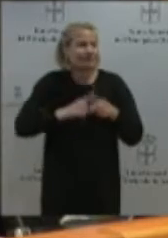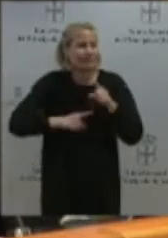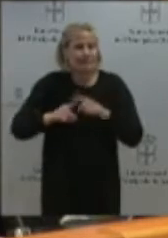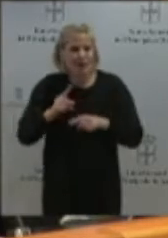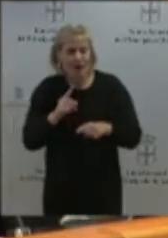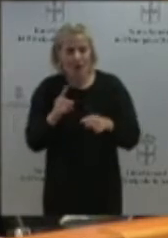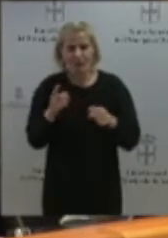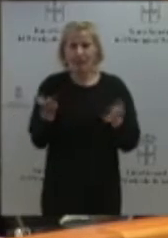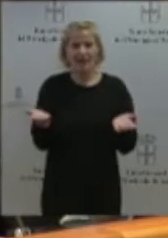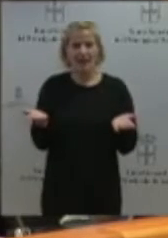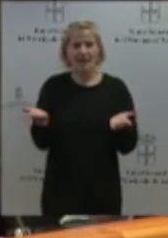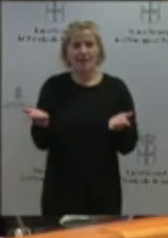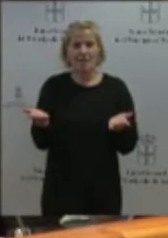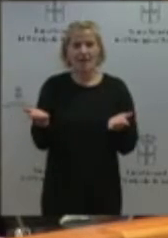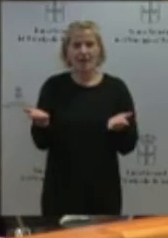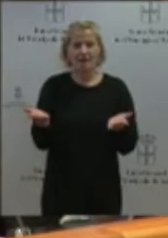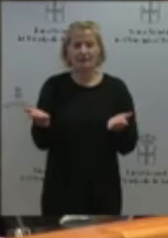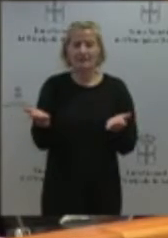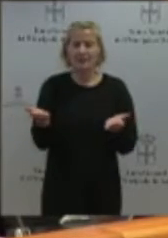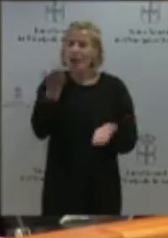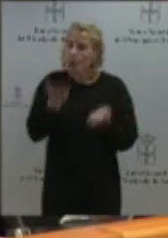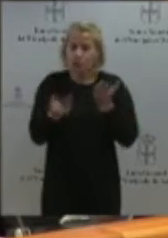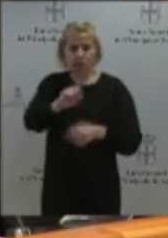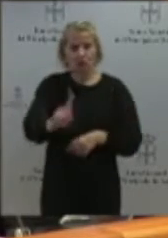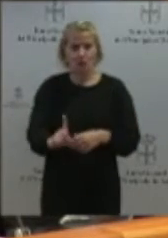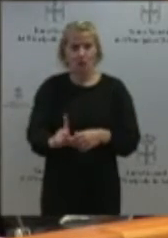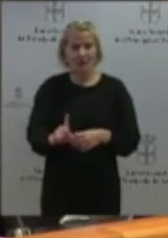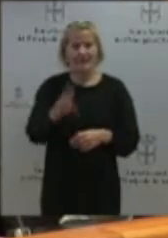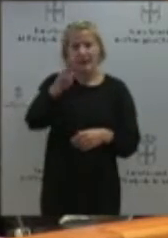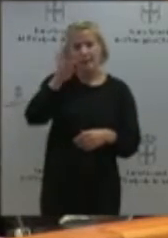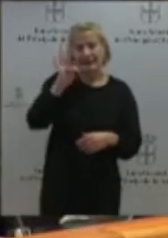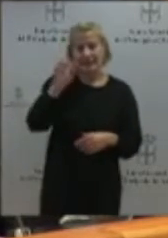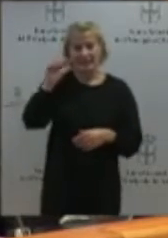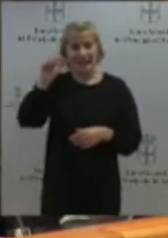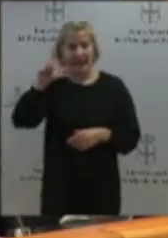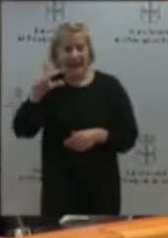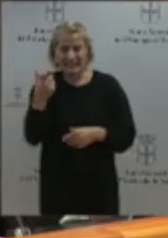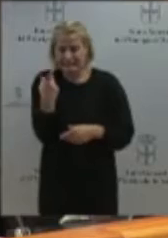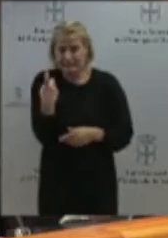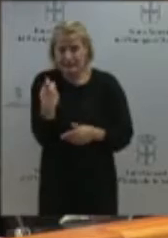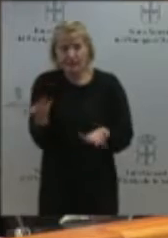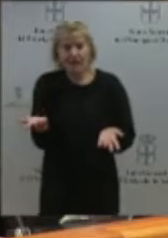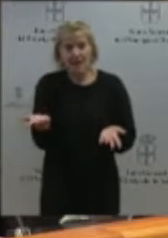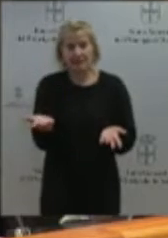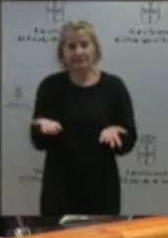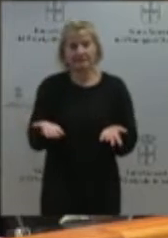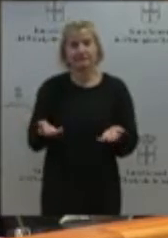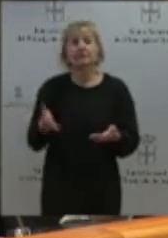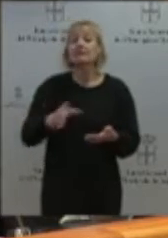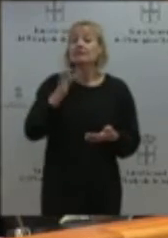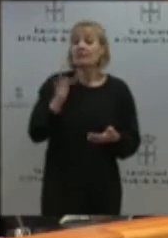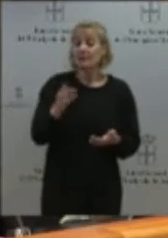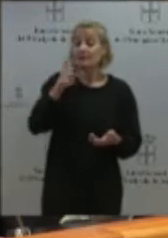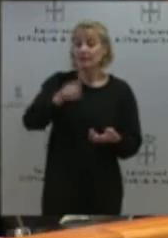en PT y en AL como tendría que llegar, lo dice el Tribunal Superior de Justicia. Habría que actuar en ese sentido, habría que actuar ante la situación de las infraestructuras educativas. Cangas de